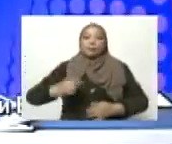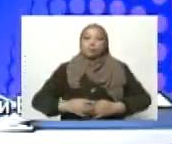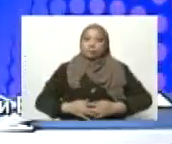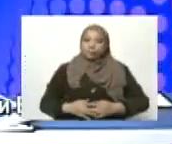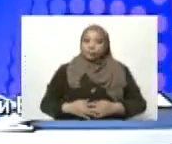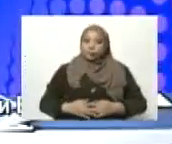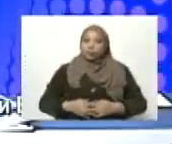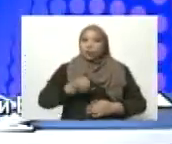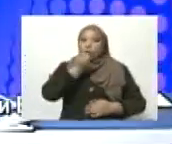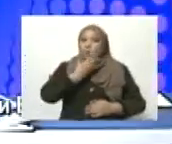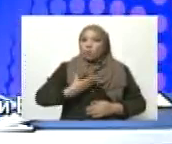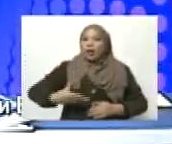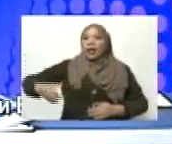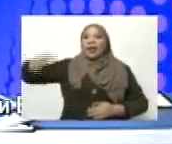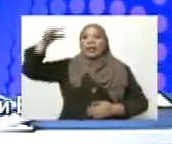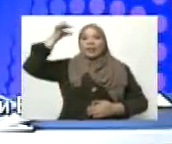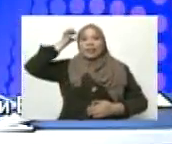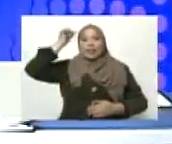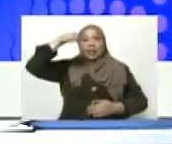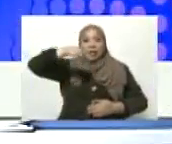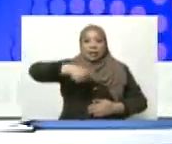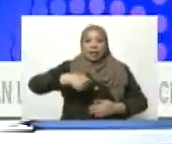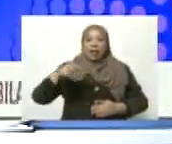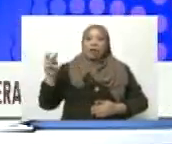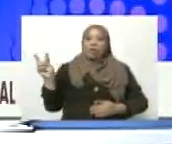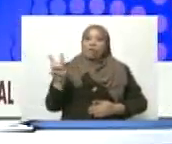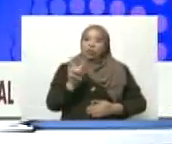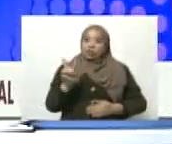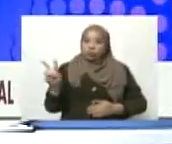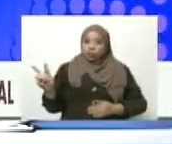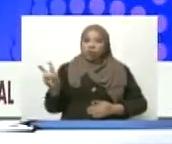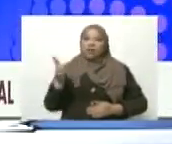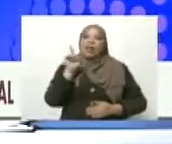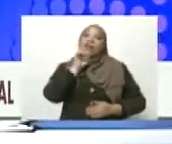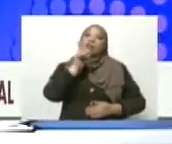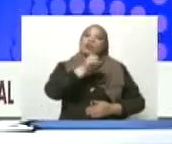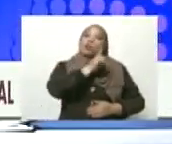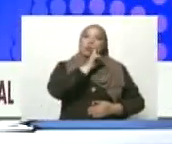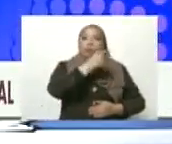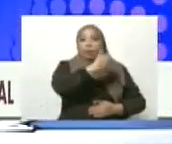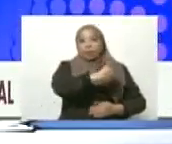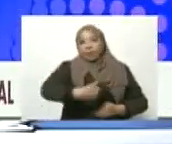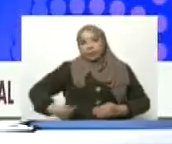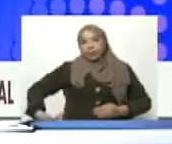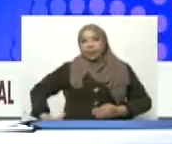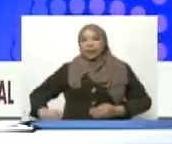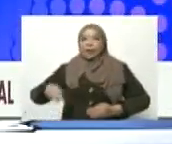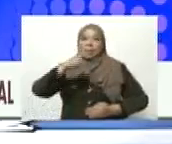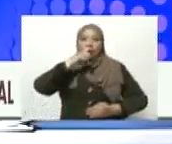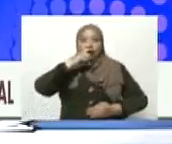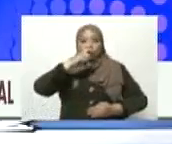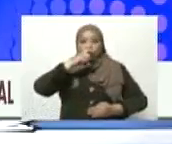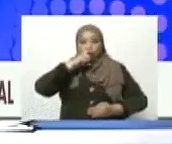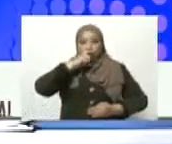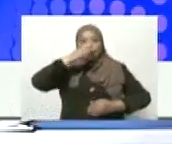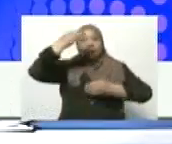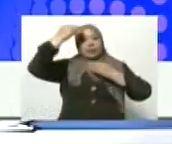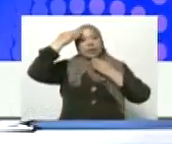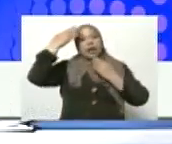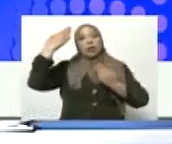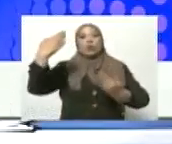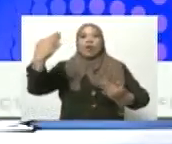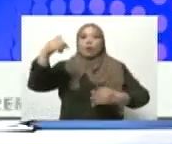desde la república bolivariana de venezuela en nombre del presidente nicolás maduro moros saludamos